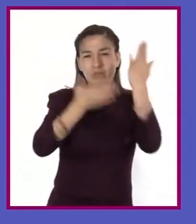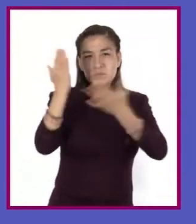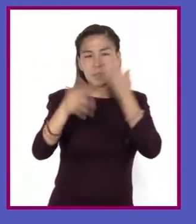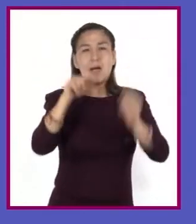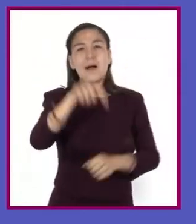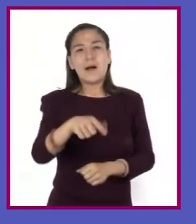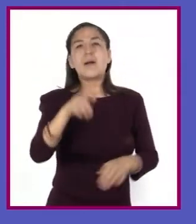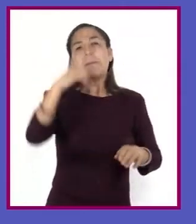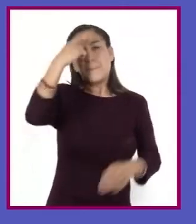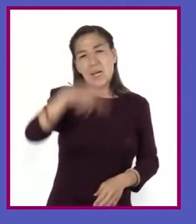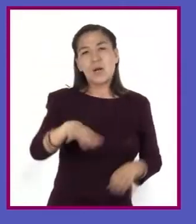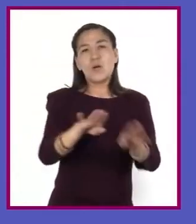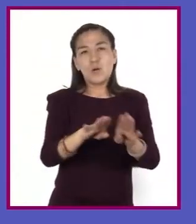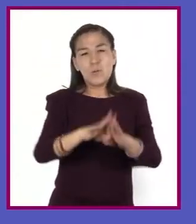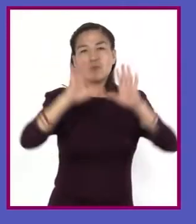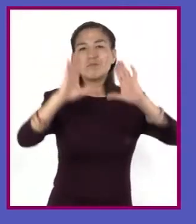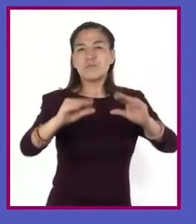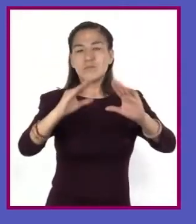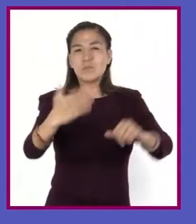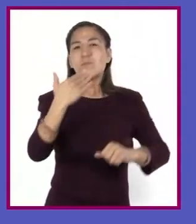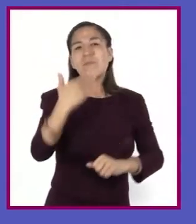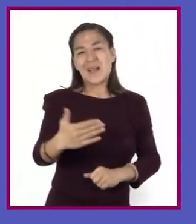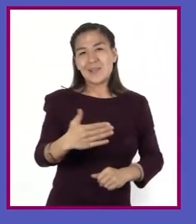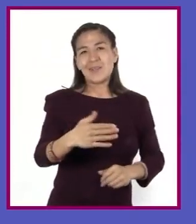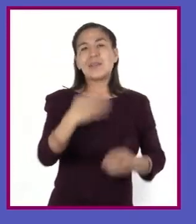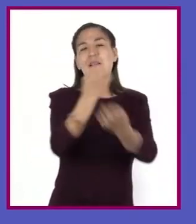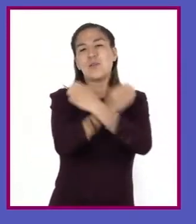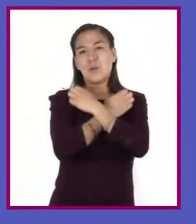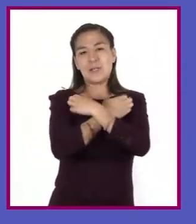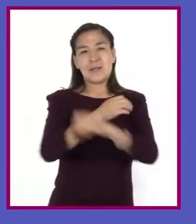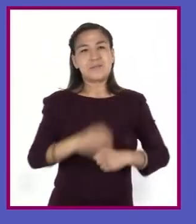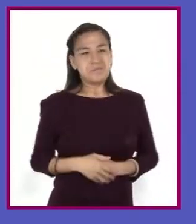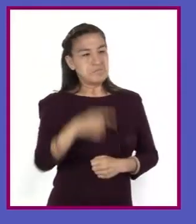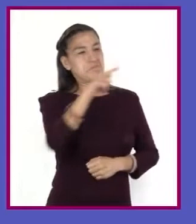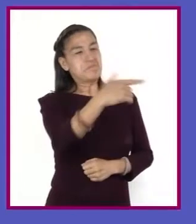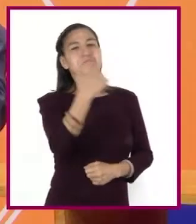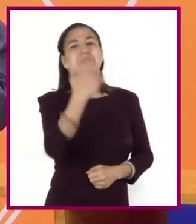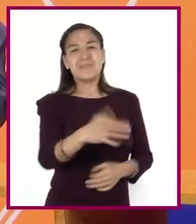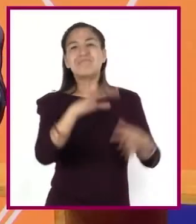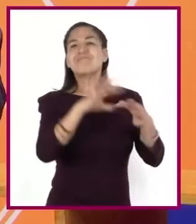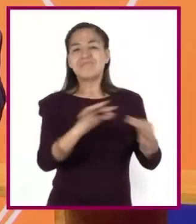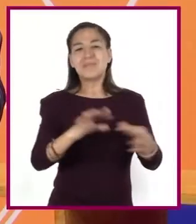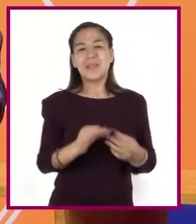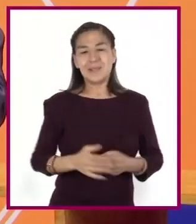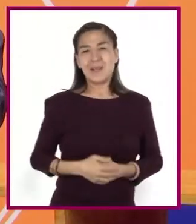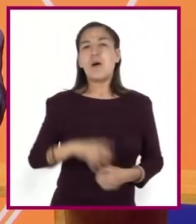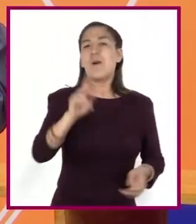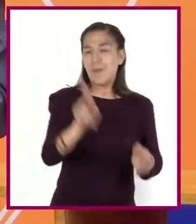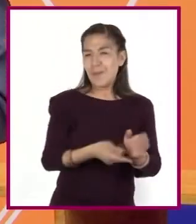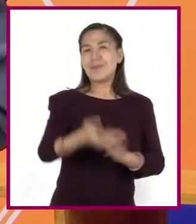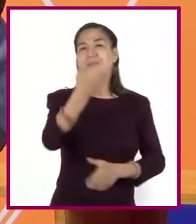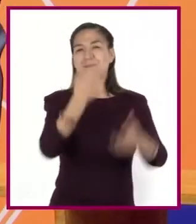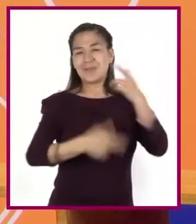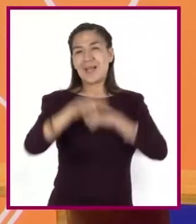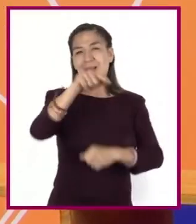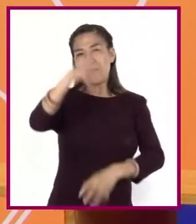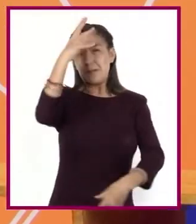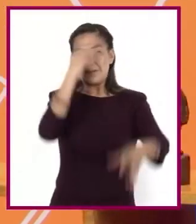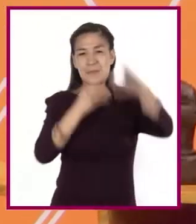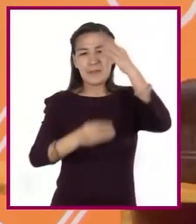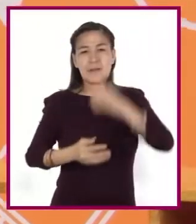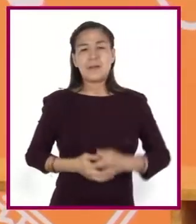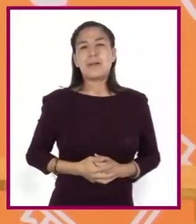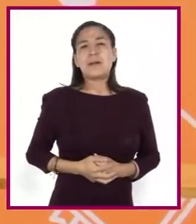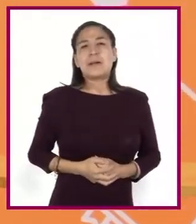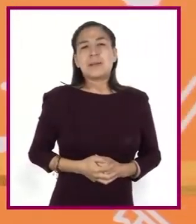en una adecuada orientación educativa. Bien contestado, Daniel. Recuperemos conocimientos. Se